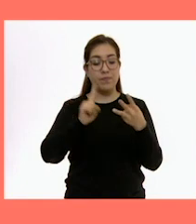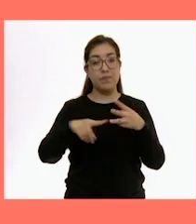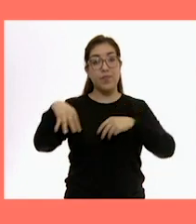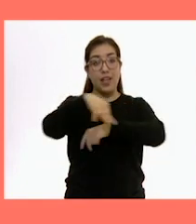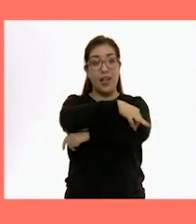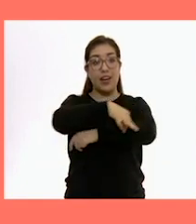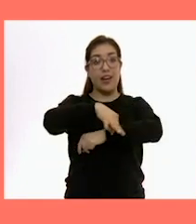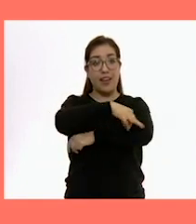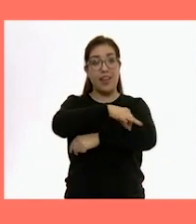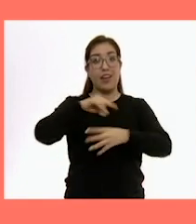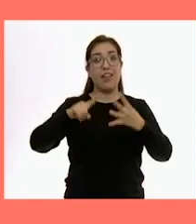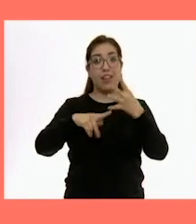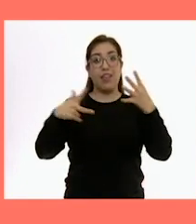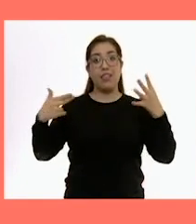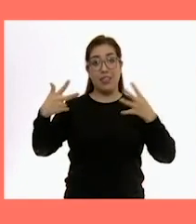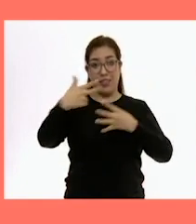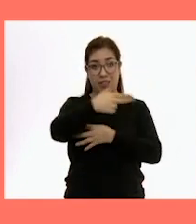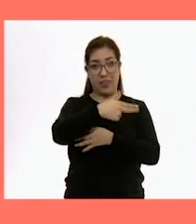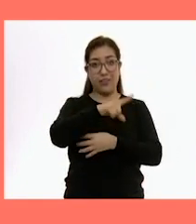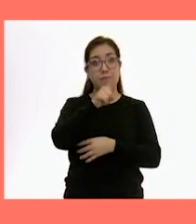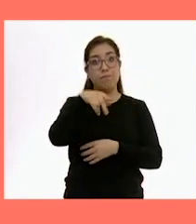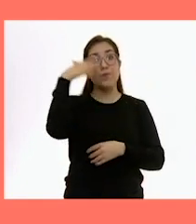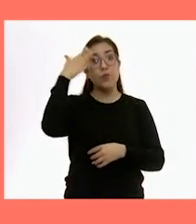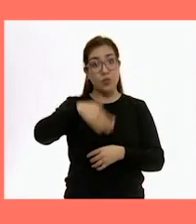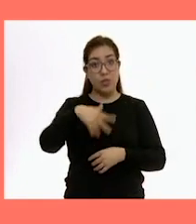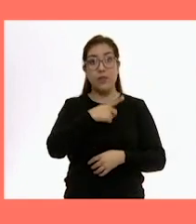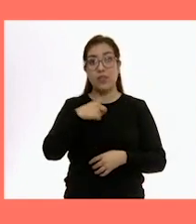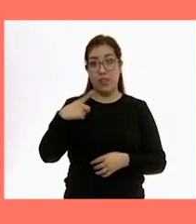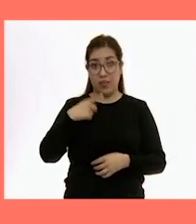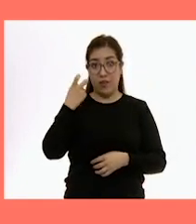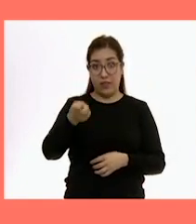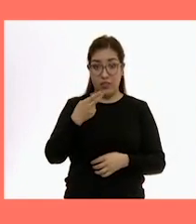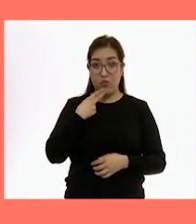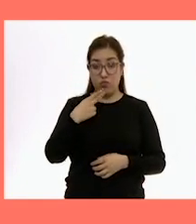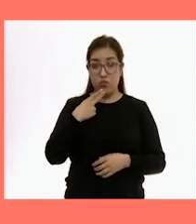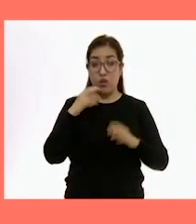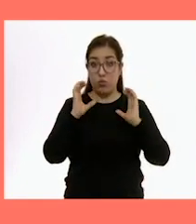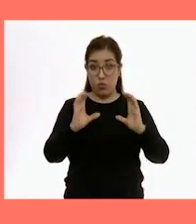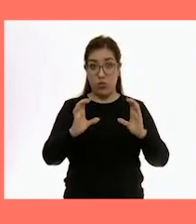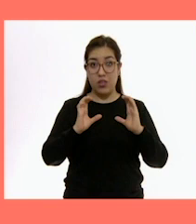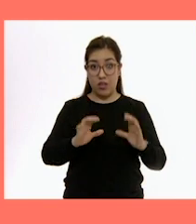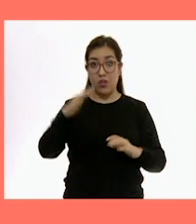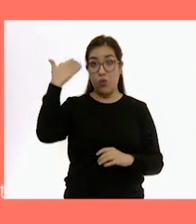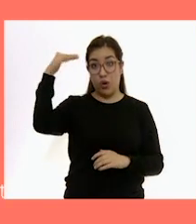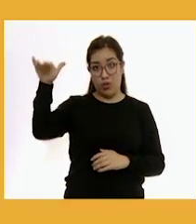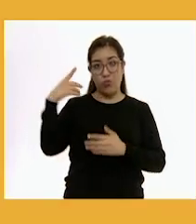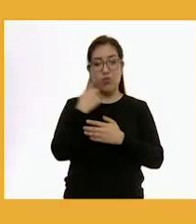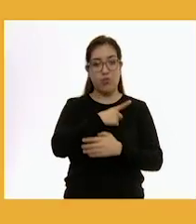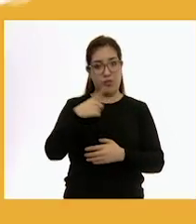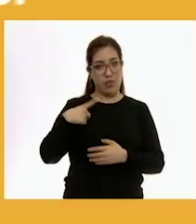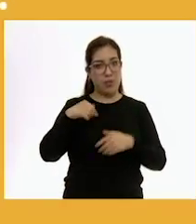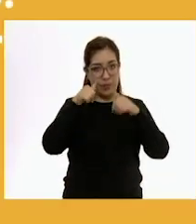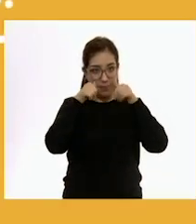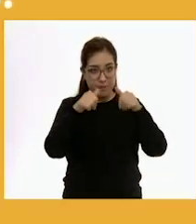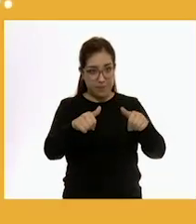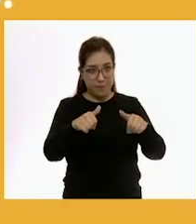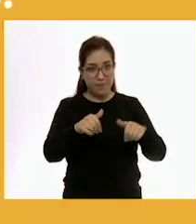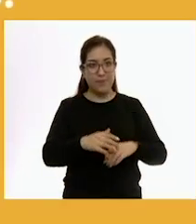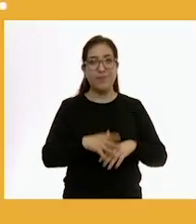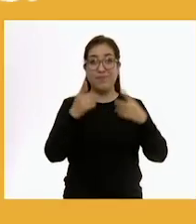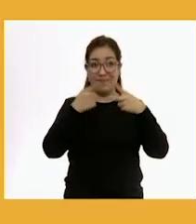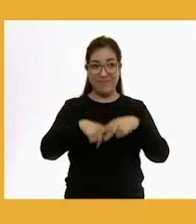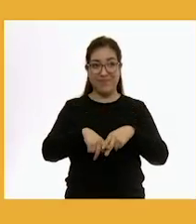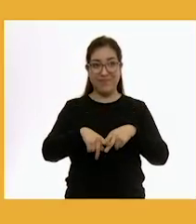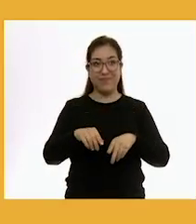Y tijeras Recuerda que la manipulación De estas Debe estar supervisada Por un adulto ¡Empecemos!